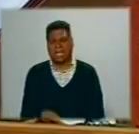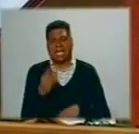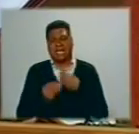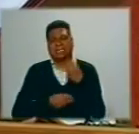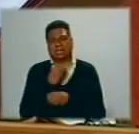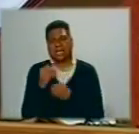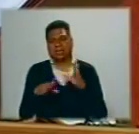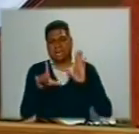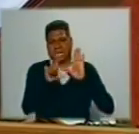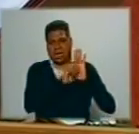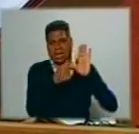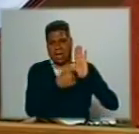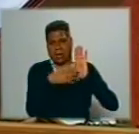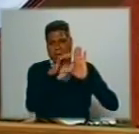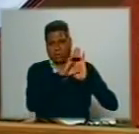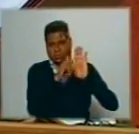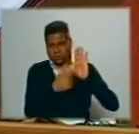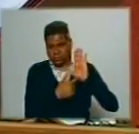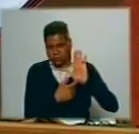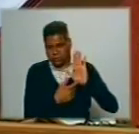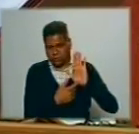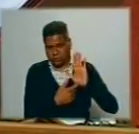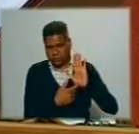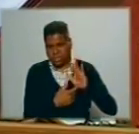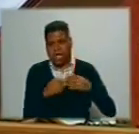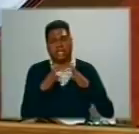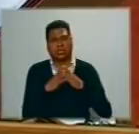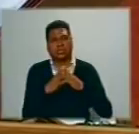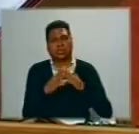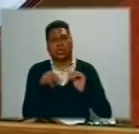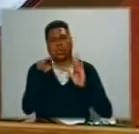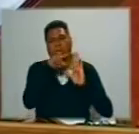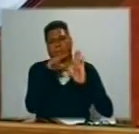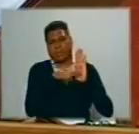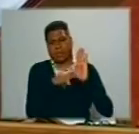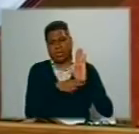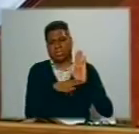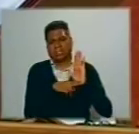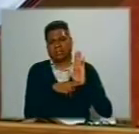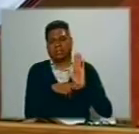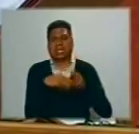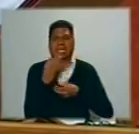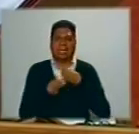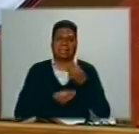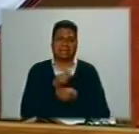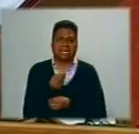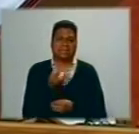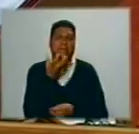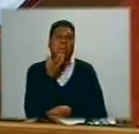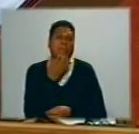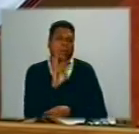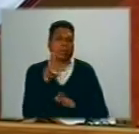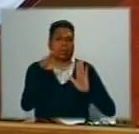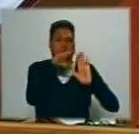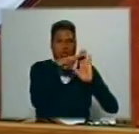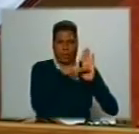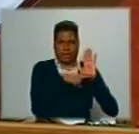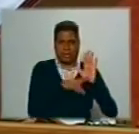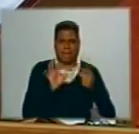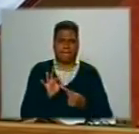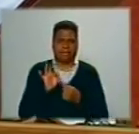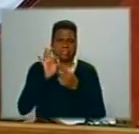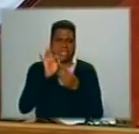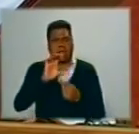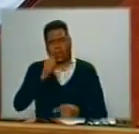de la presente ley constitucional aquellos sujetos que por la naturaleza propia de la actividad que ejerzan se rijan por la normativa legal especial, así como